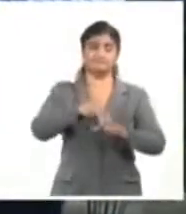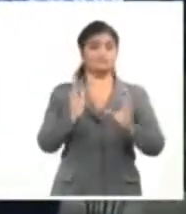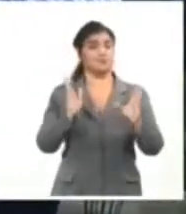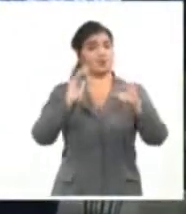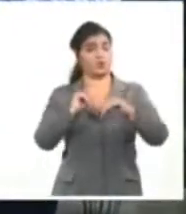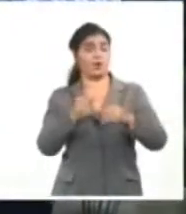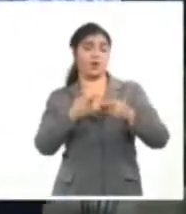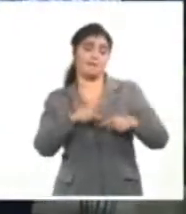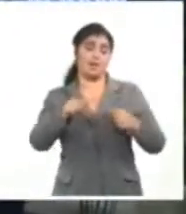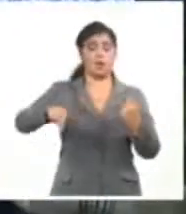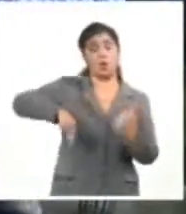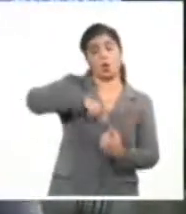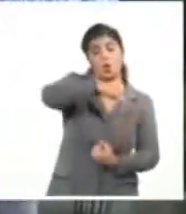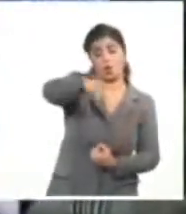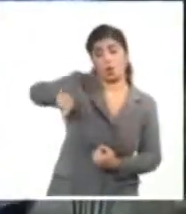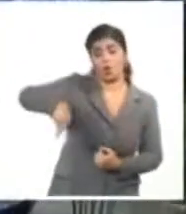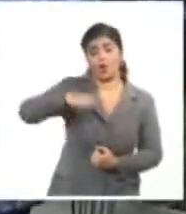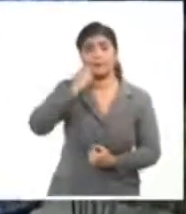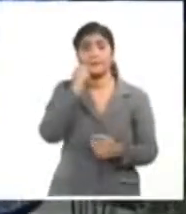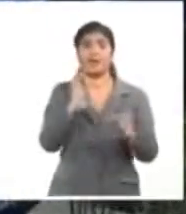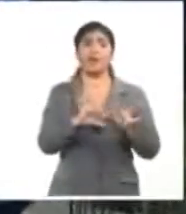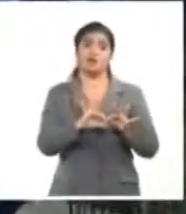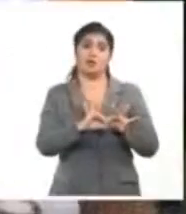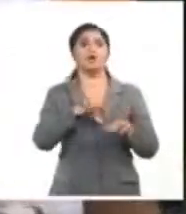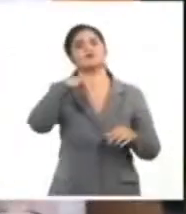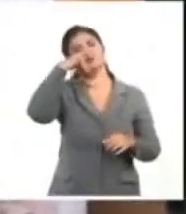campaña para evitar una mayor proliferación